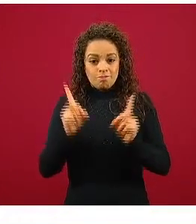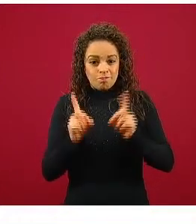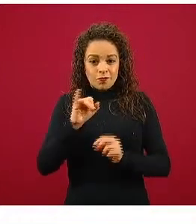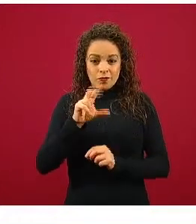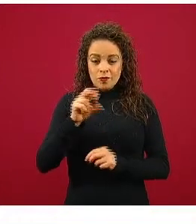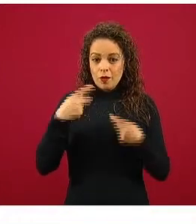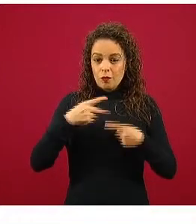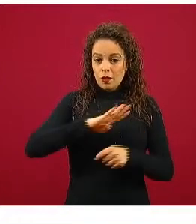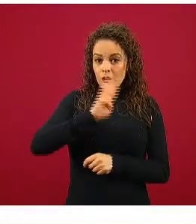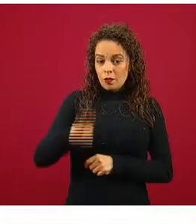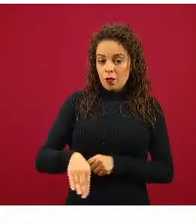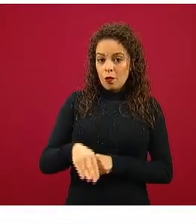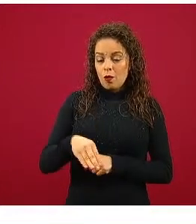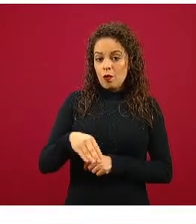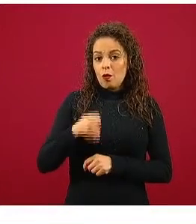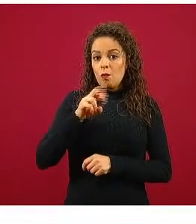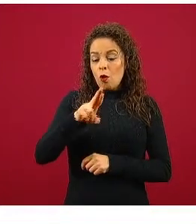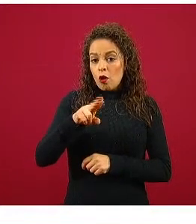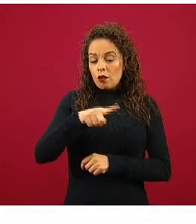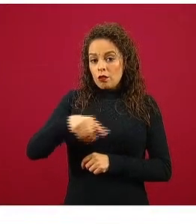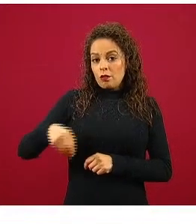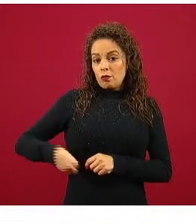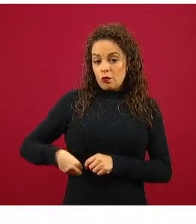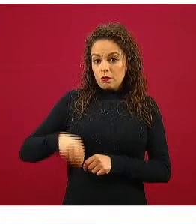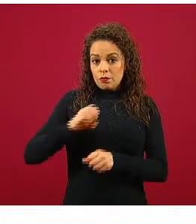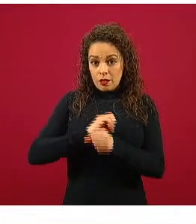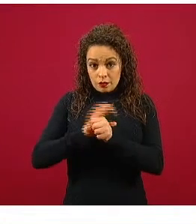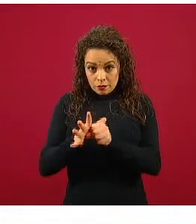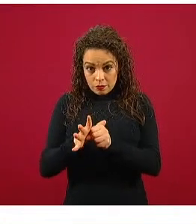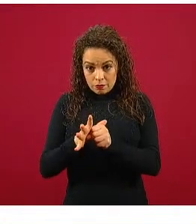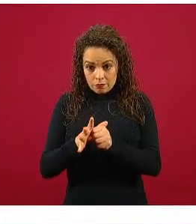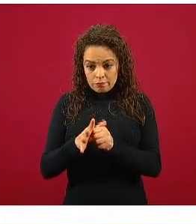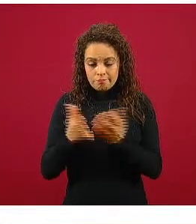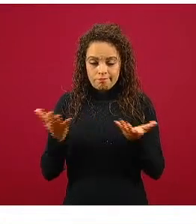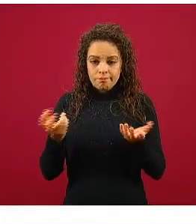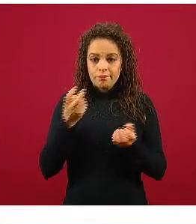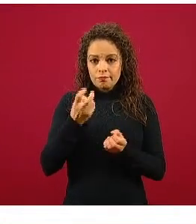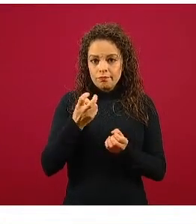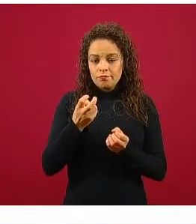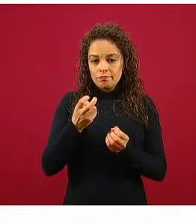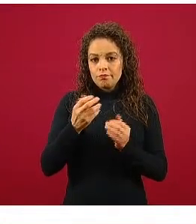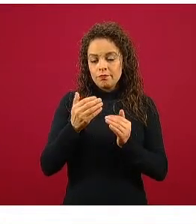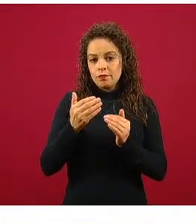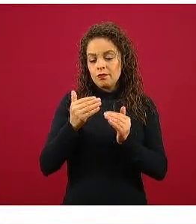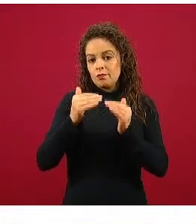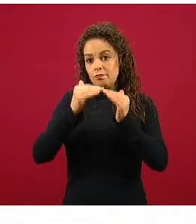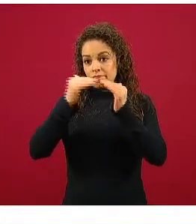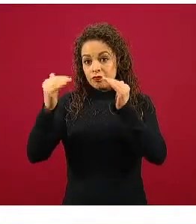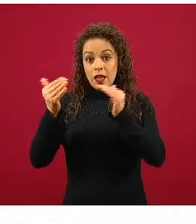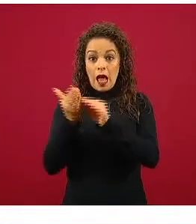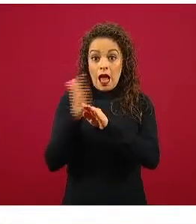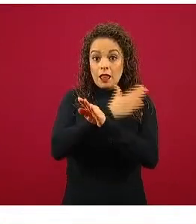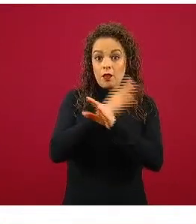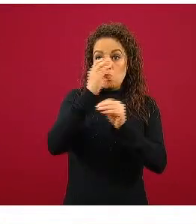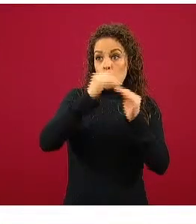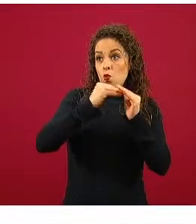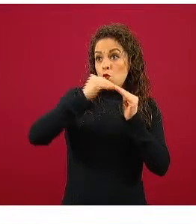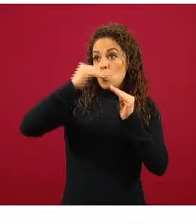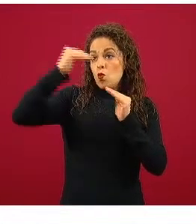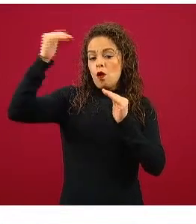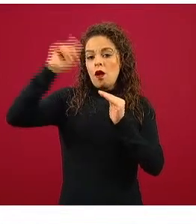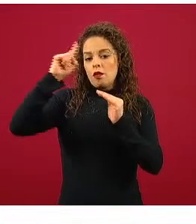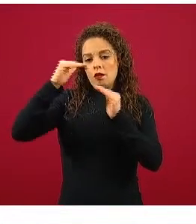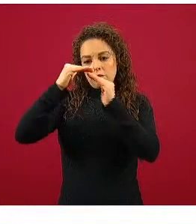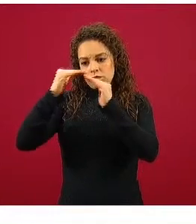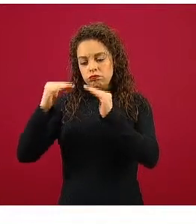buen grupo se confirmarán, pues la tendencia no ha tenido la misma pendiente que tenía antes del